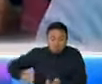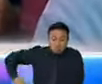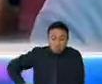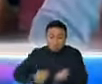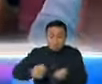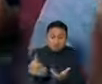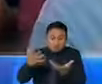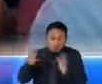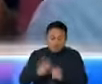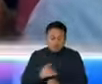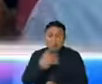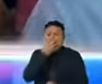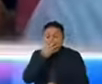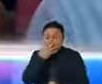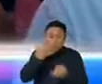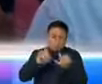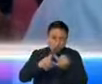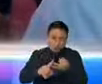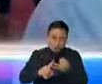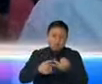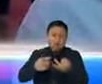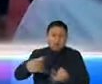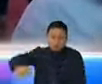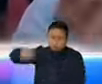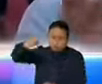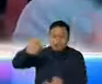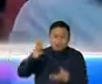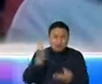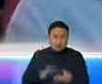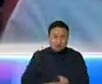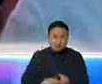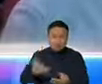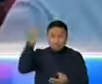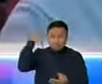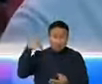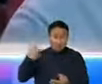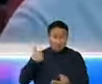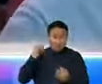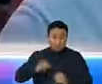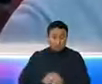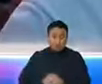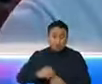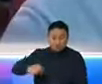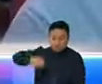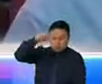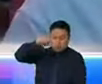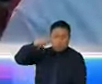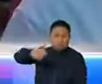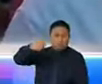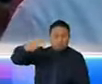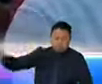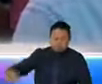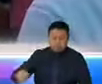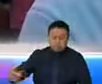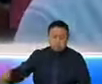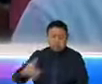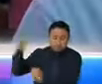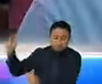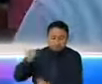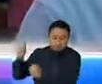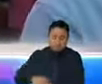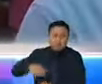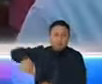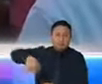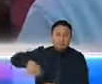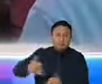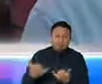tenemos mascarillas, no tenemos cubetas, como antes lo teníamos, unos tarros grandes, palas, escobas, campanillas,